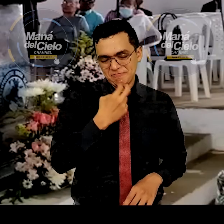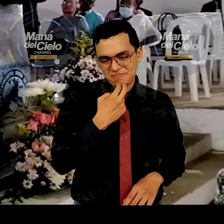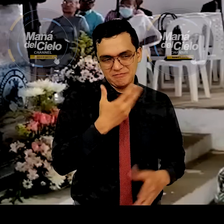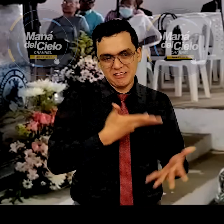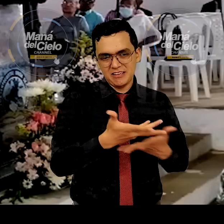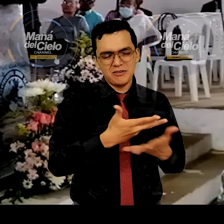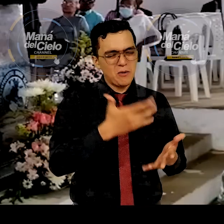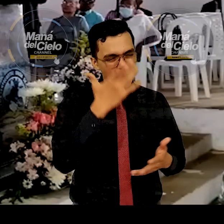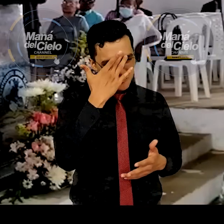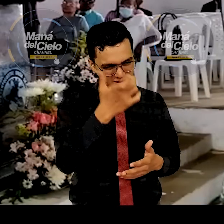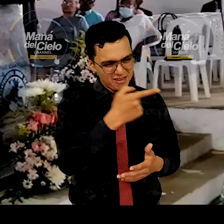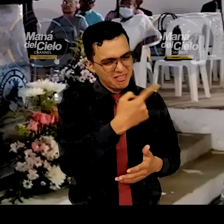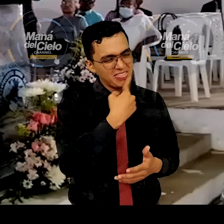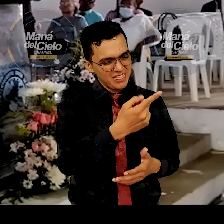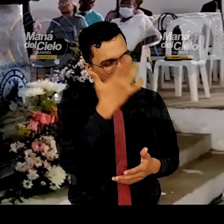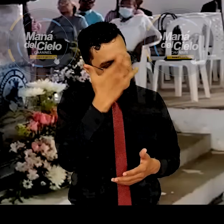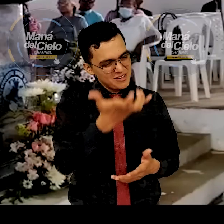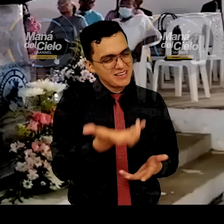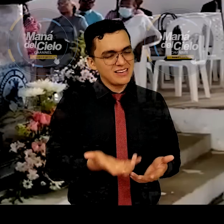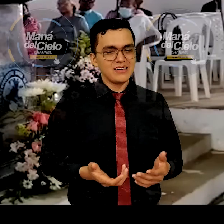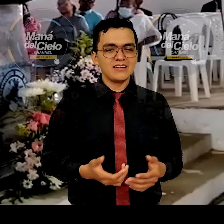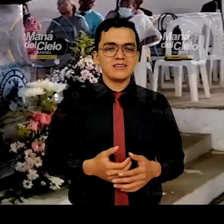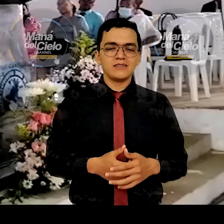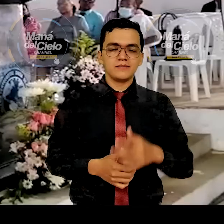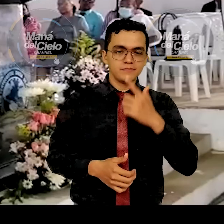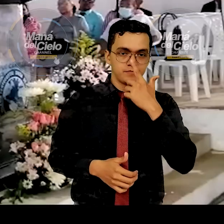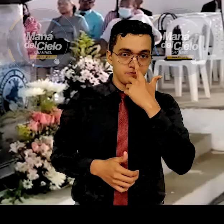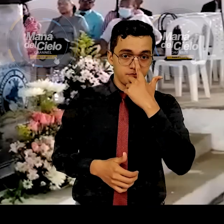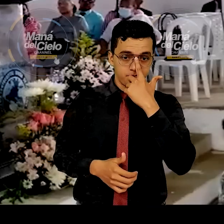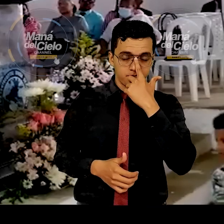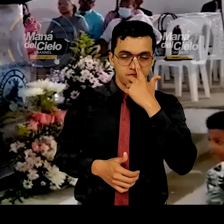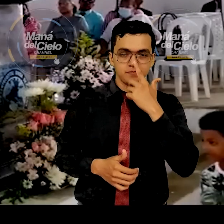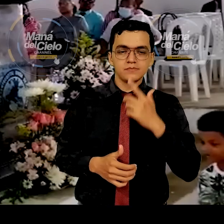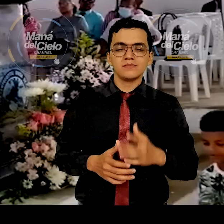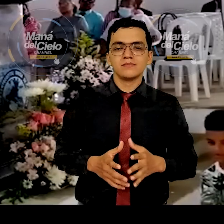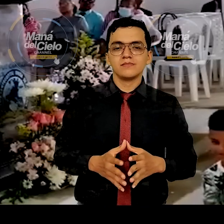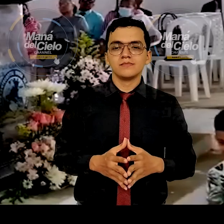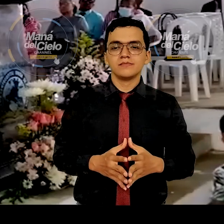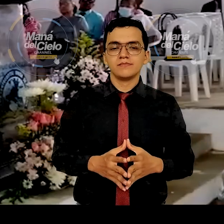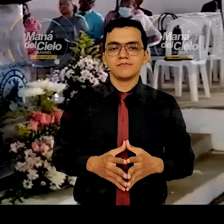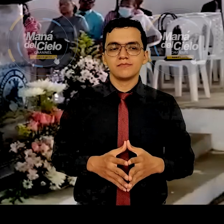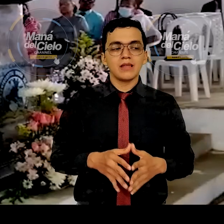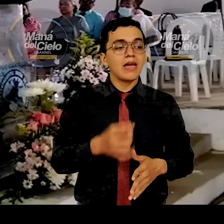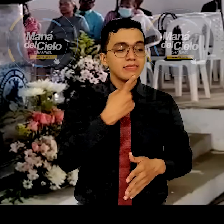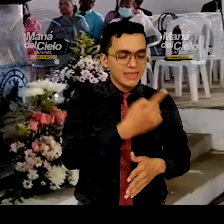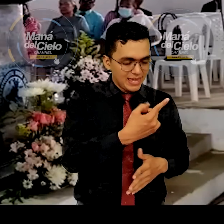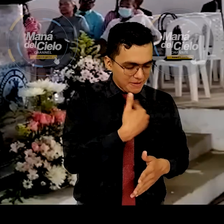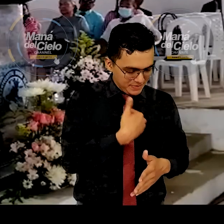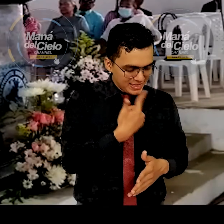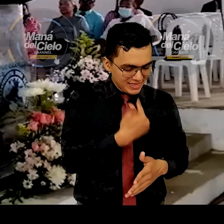¿Y por qué? No me diga que por qué. Sí, dígame.